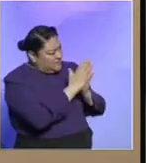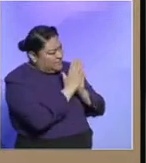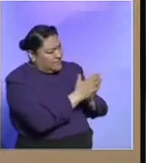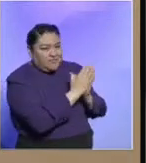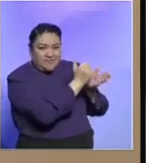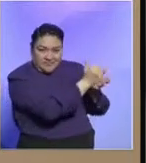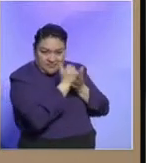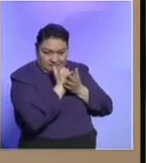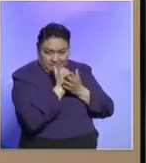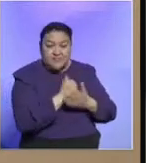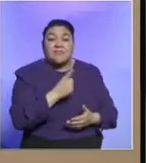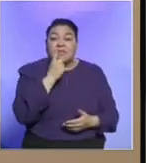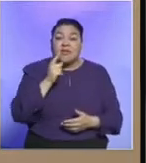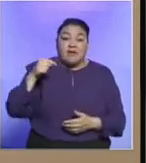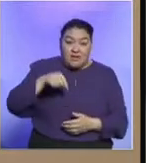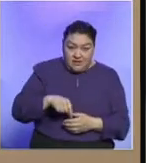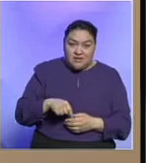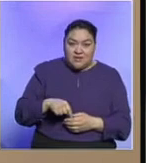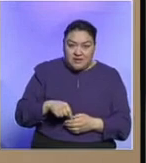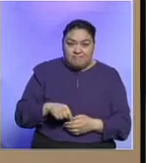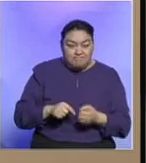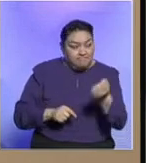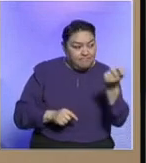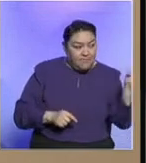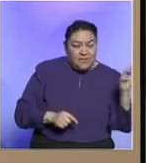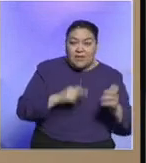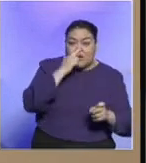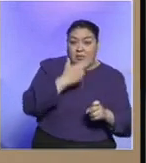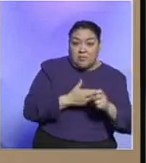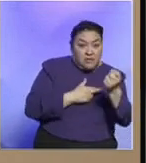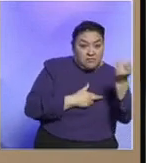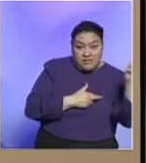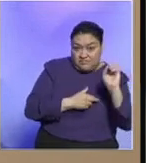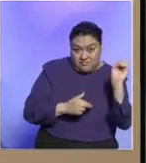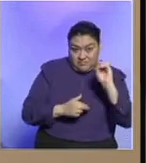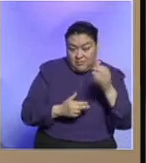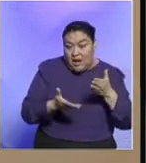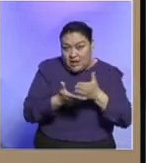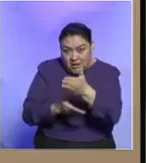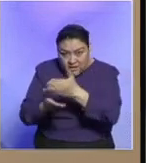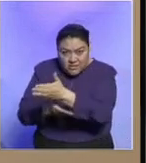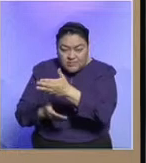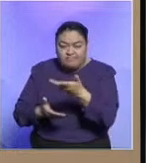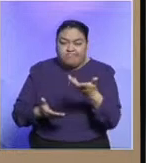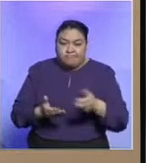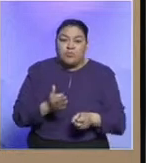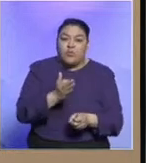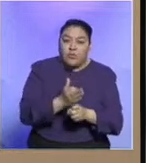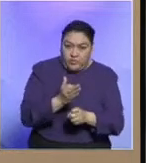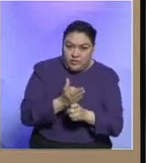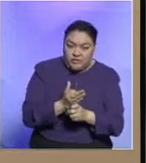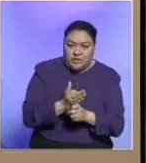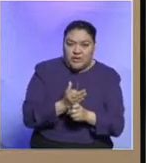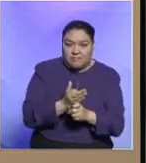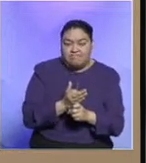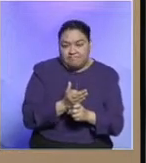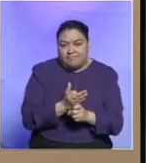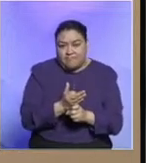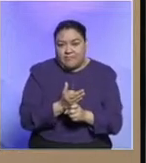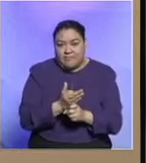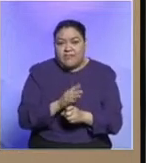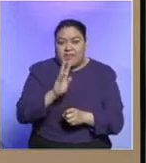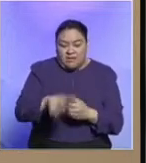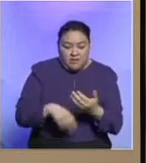otras autoridades incompetentes. De manera preliminar, pero de